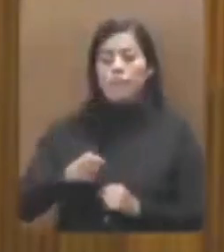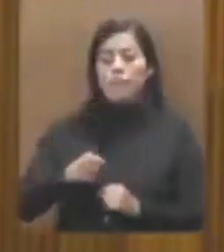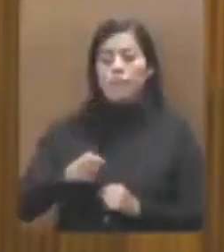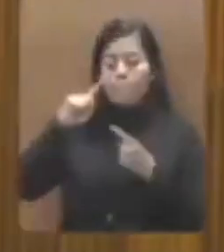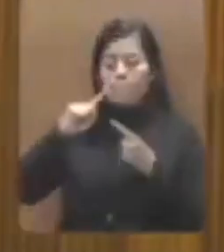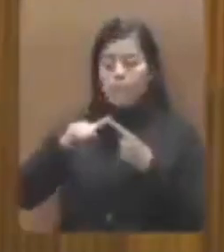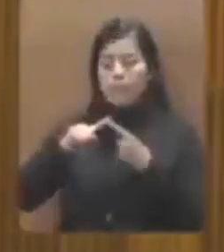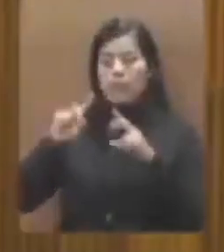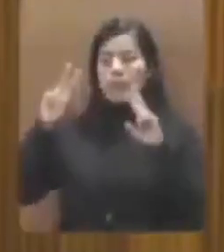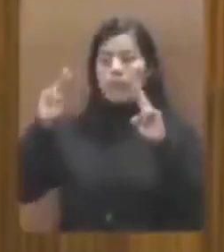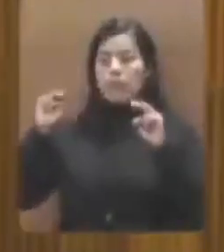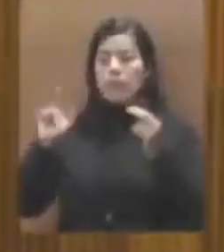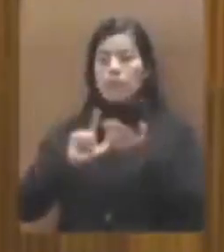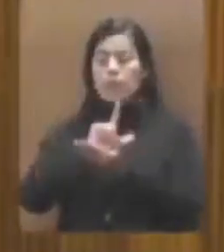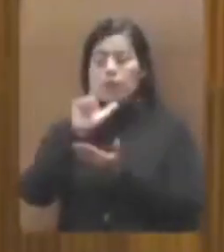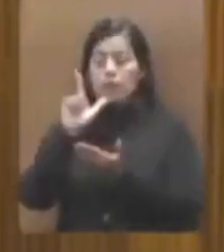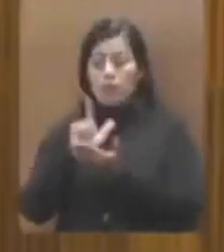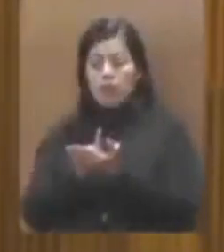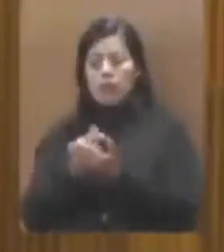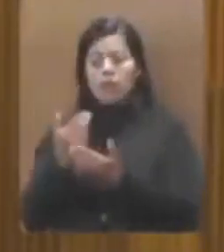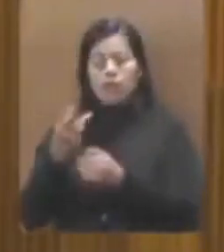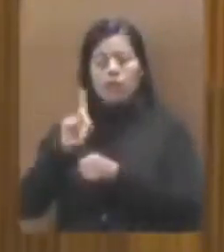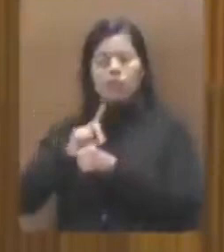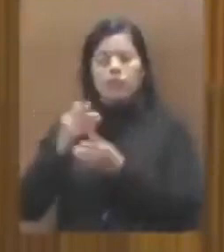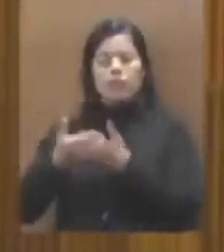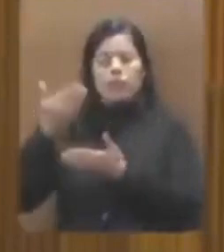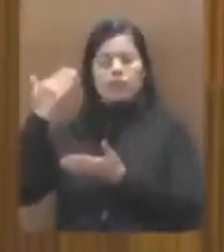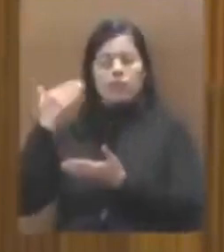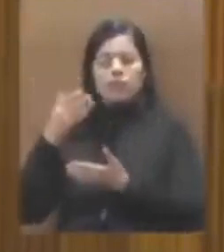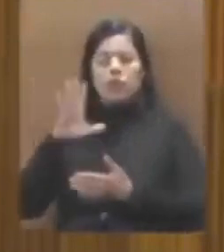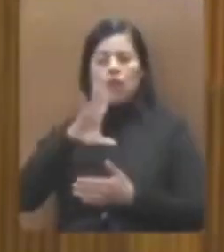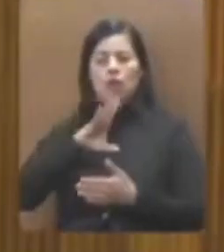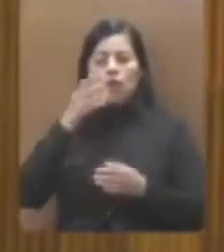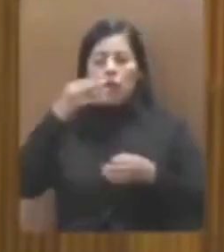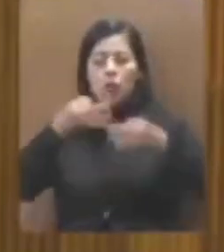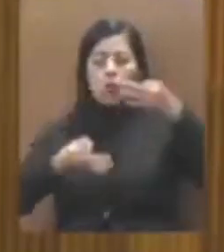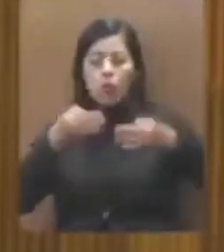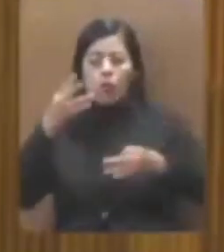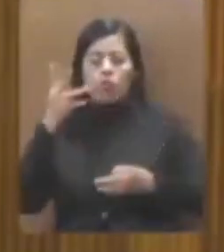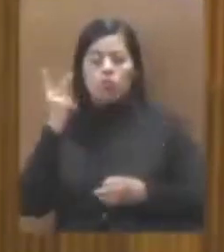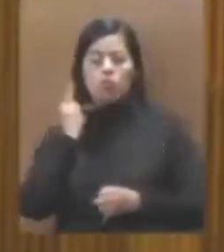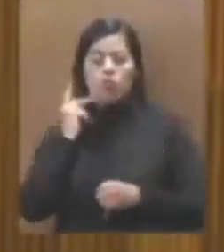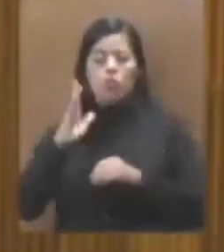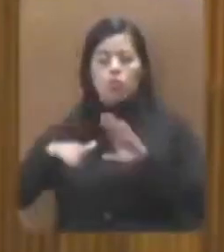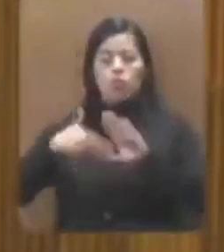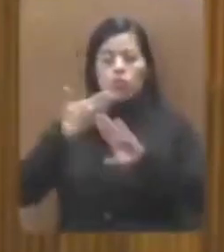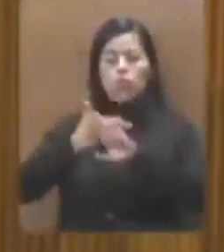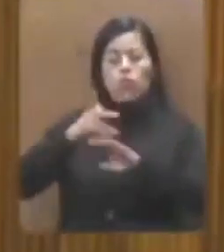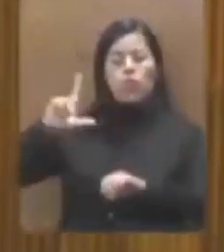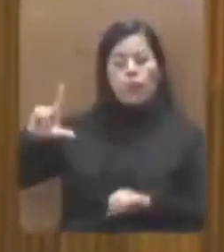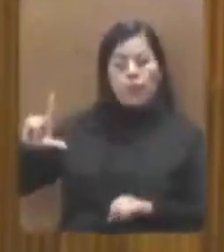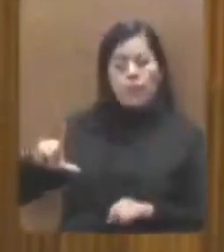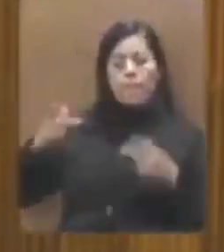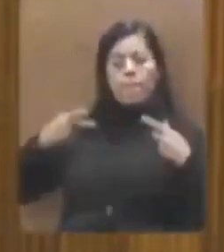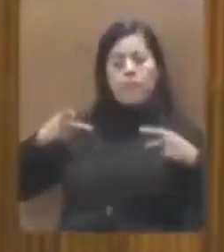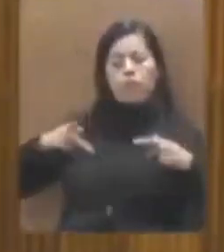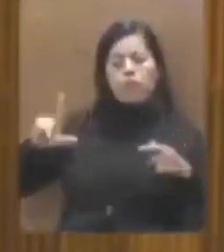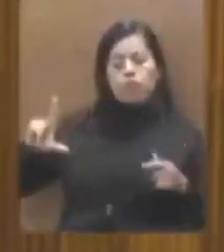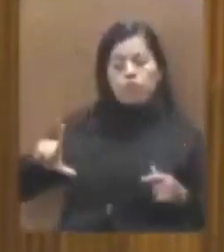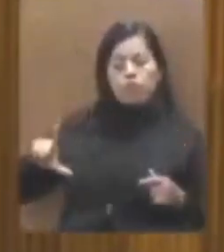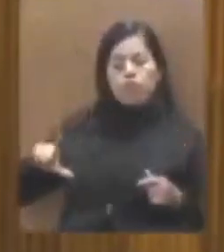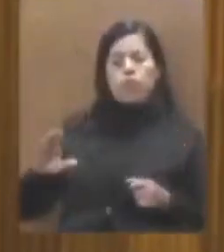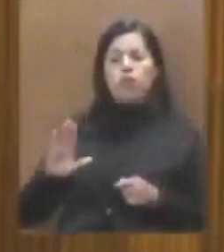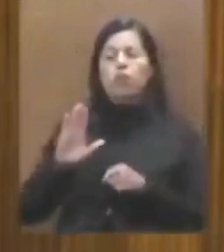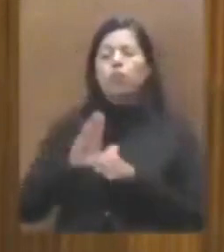un asunto legal Hace unos días se presentó un juicio político contra el gobernador derivado de que